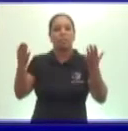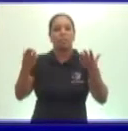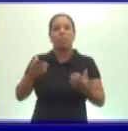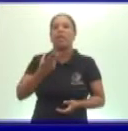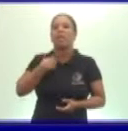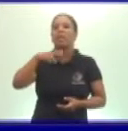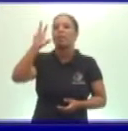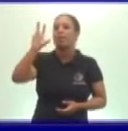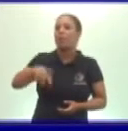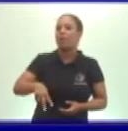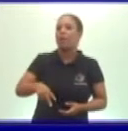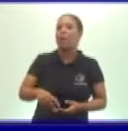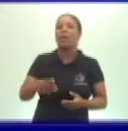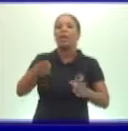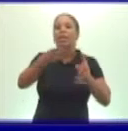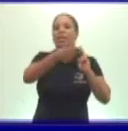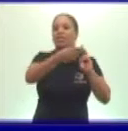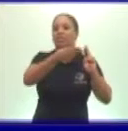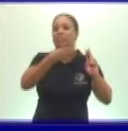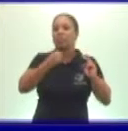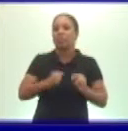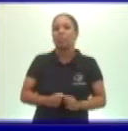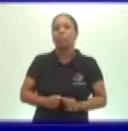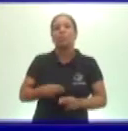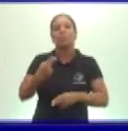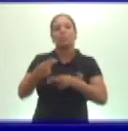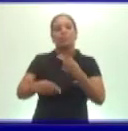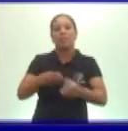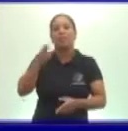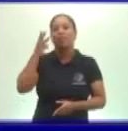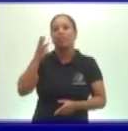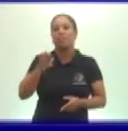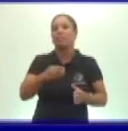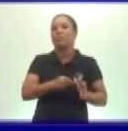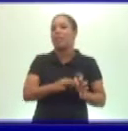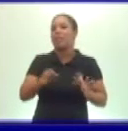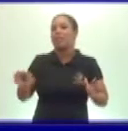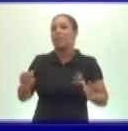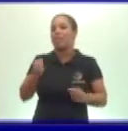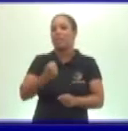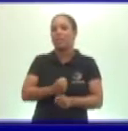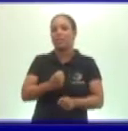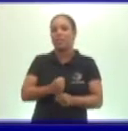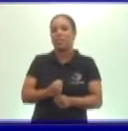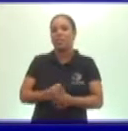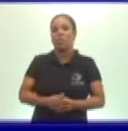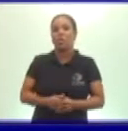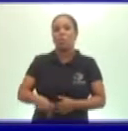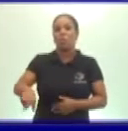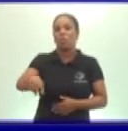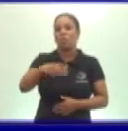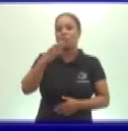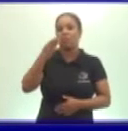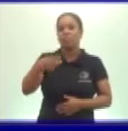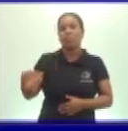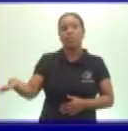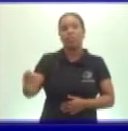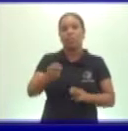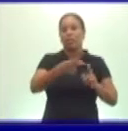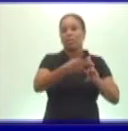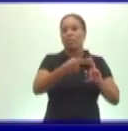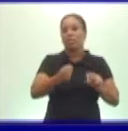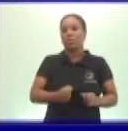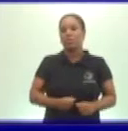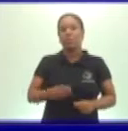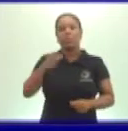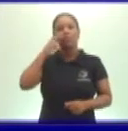se desarrollarán en 3 líneas de trabajo. Ustedes van durante toda la asignatura a ser objeto de